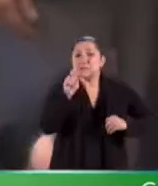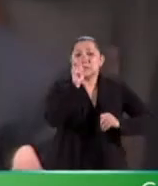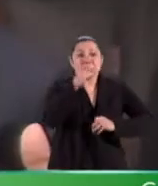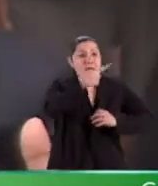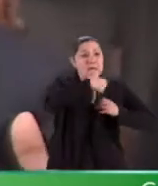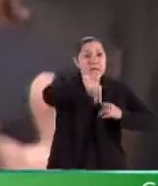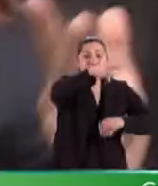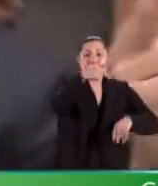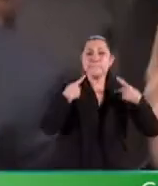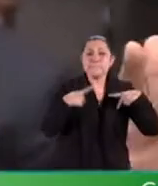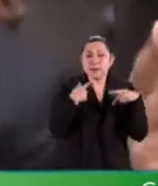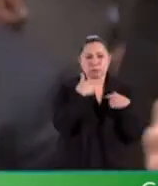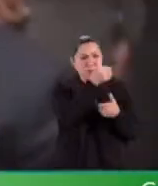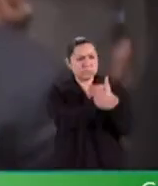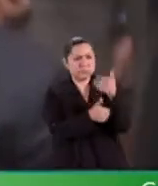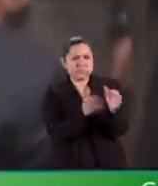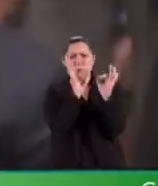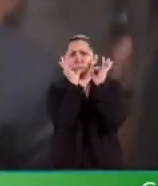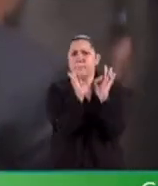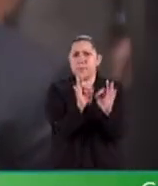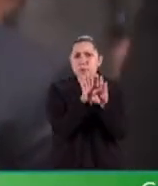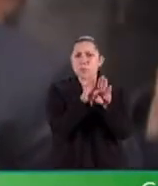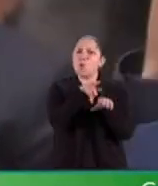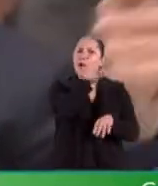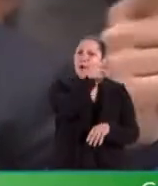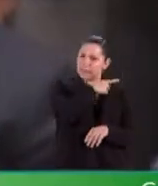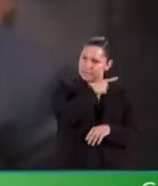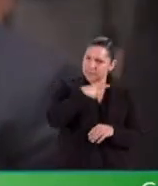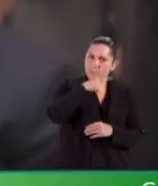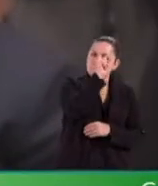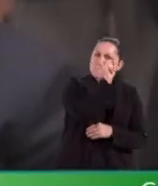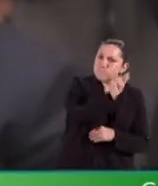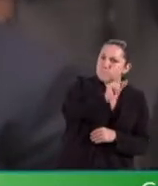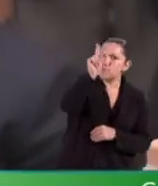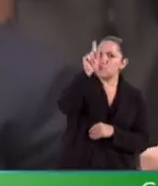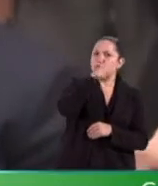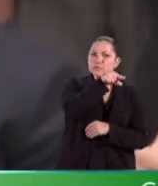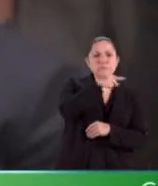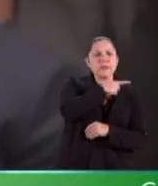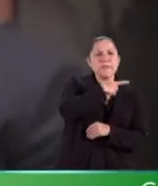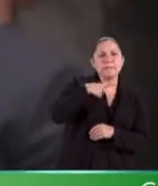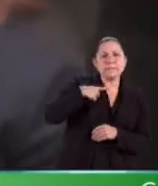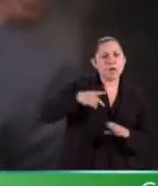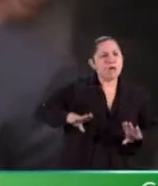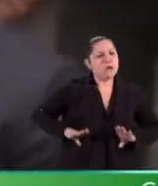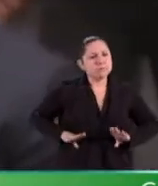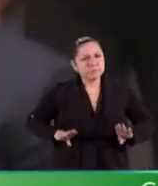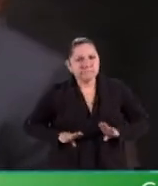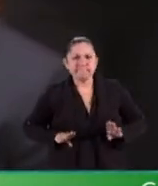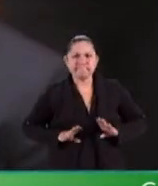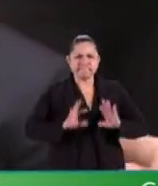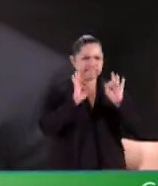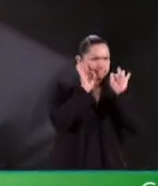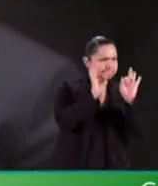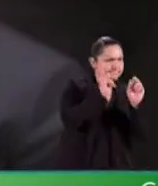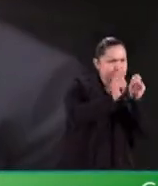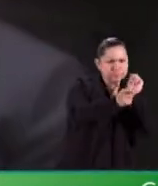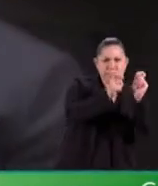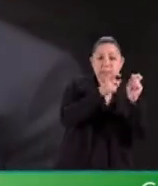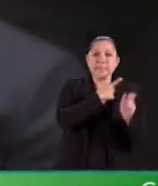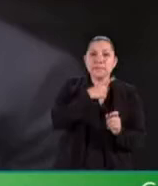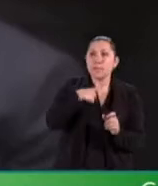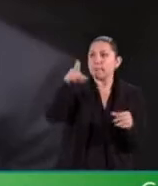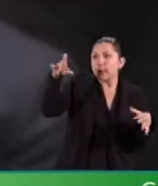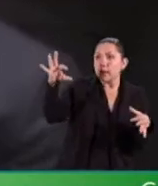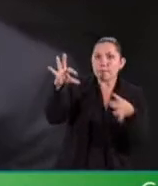su profesionalismo y sobre todo la independencia de poderes políticos y económicos. Ustedes